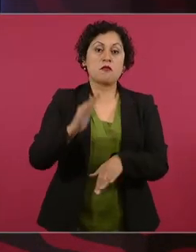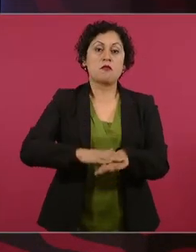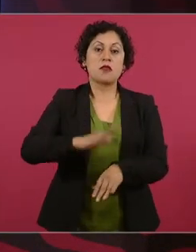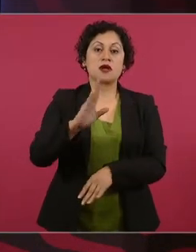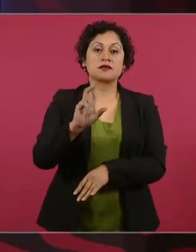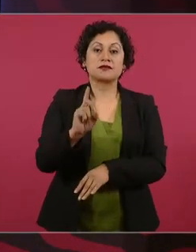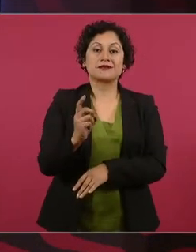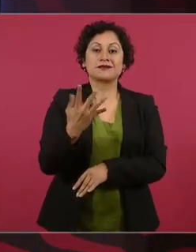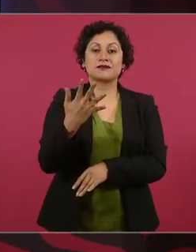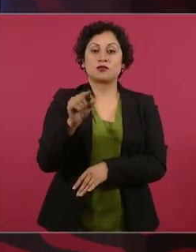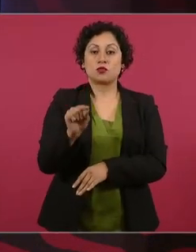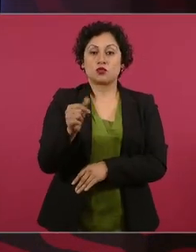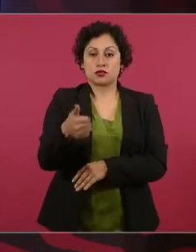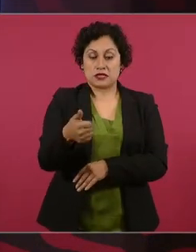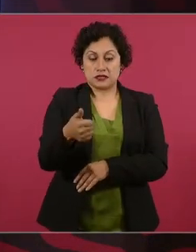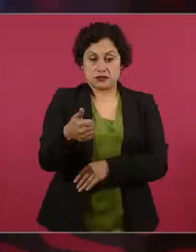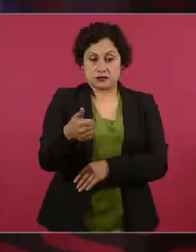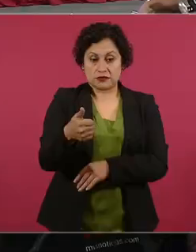35.6.